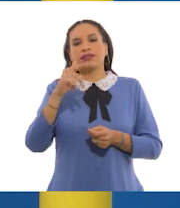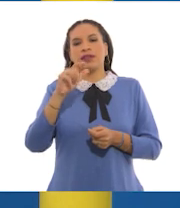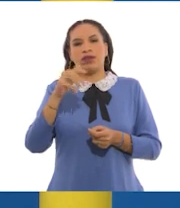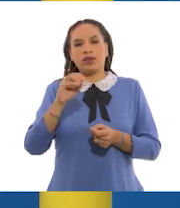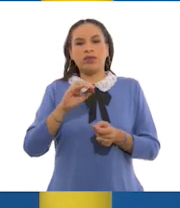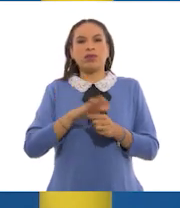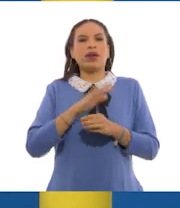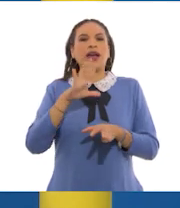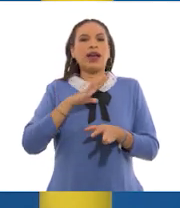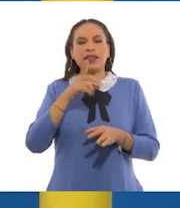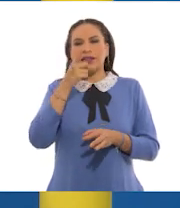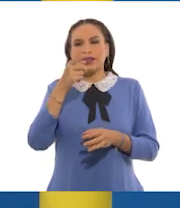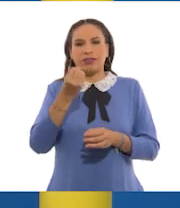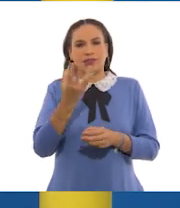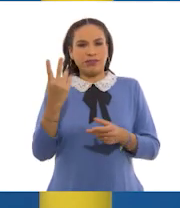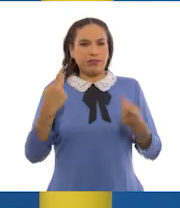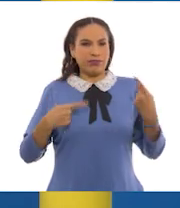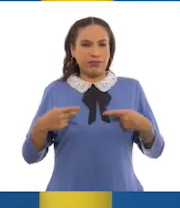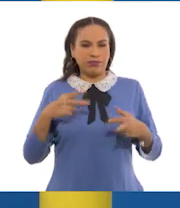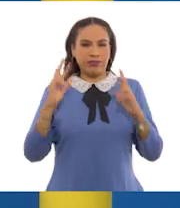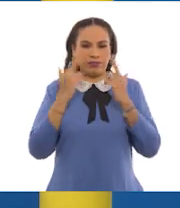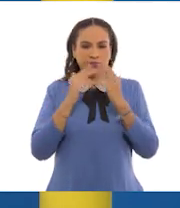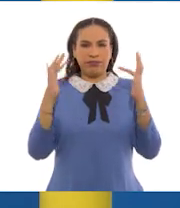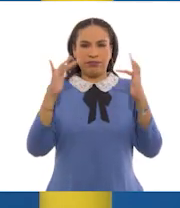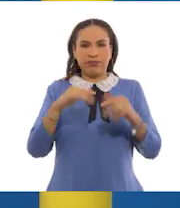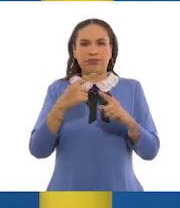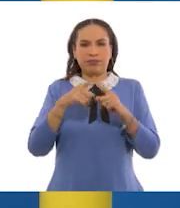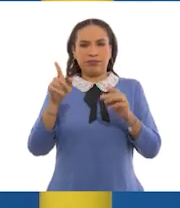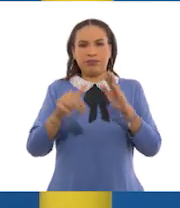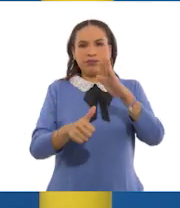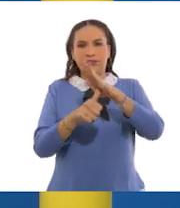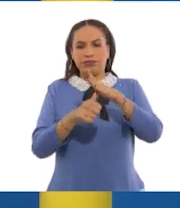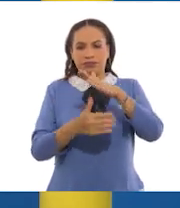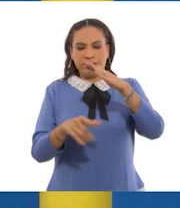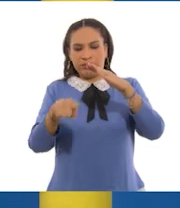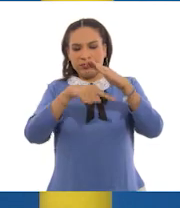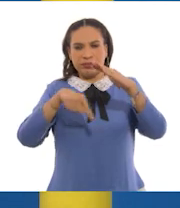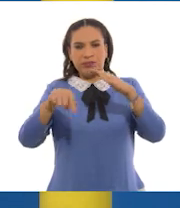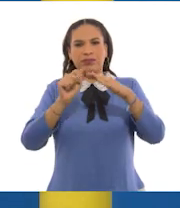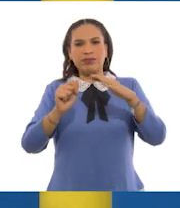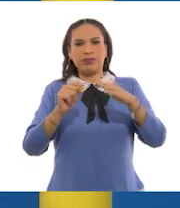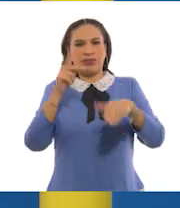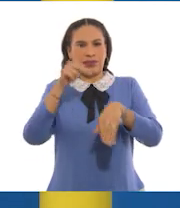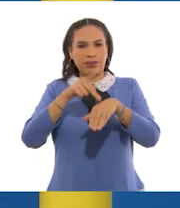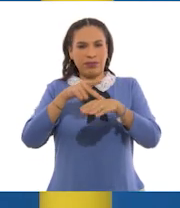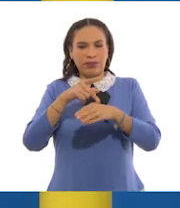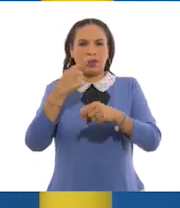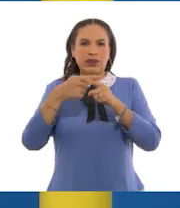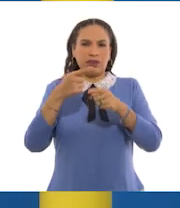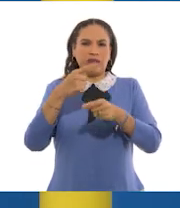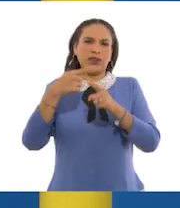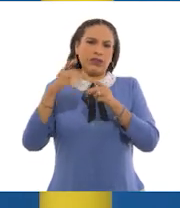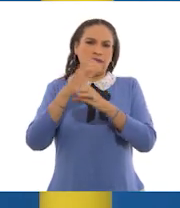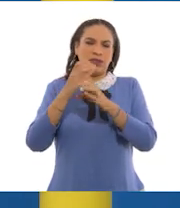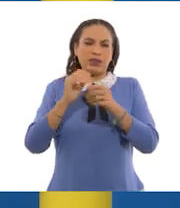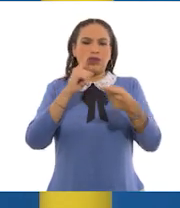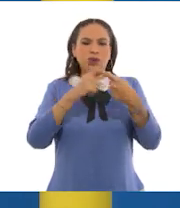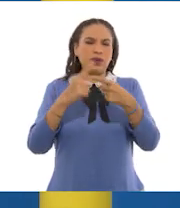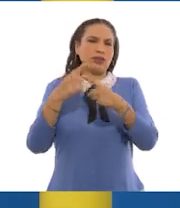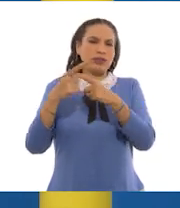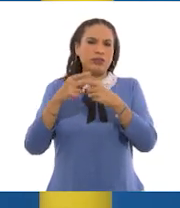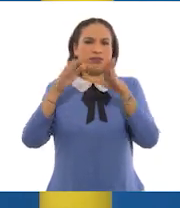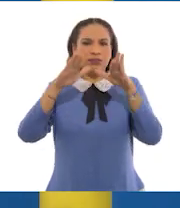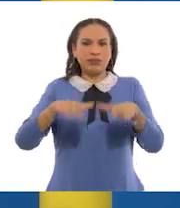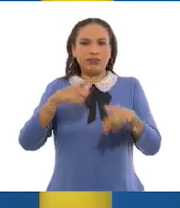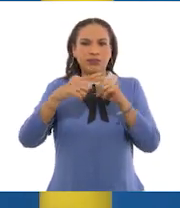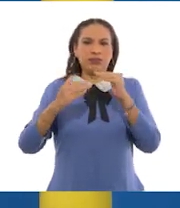Que, contaba que ahí las personas se reunían en torno a un altar de piedra y hacían rituales a una o a varias cruces. Generalmente lo